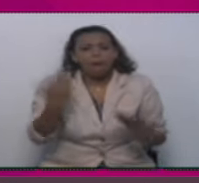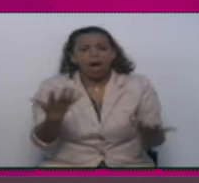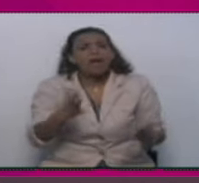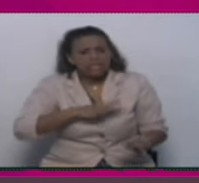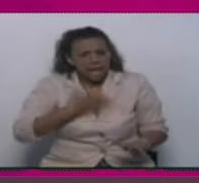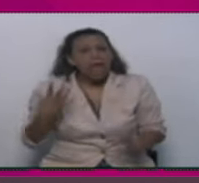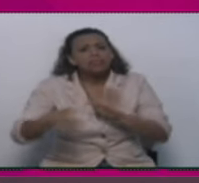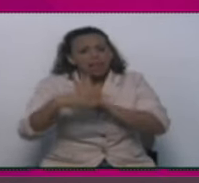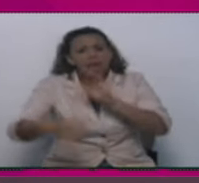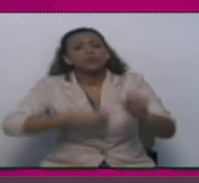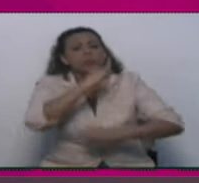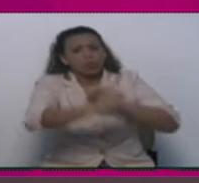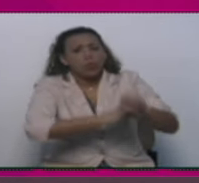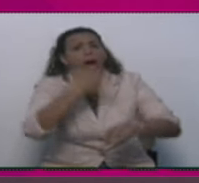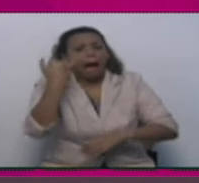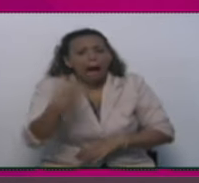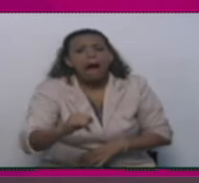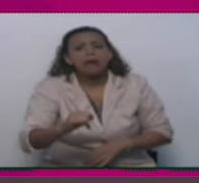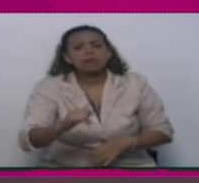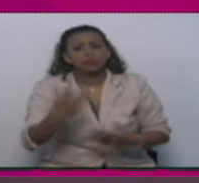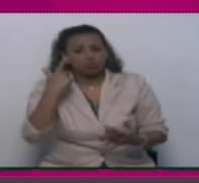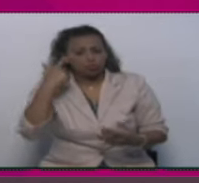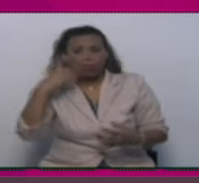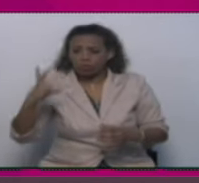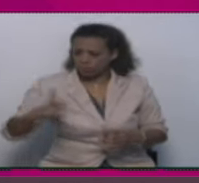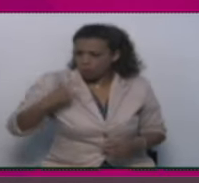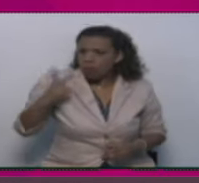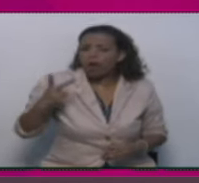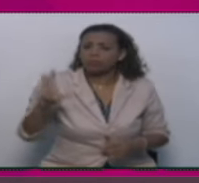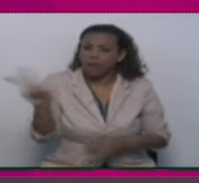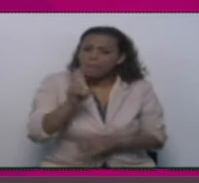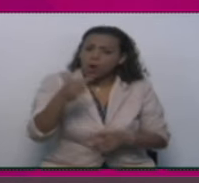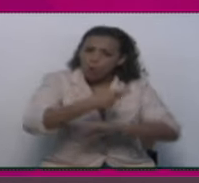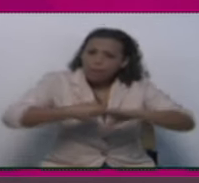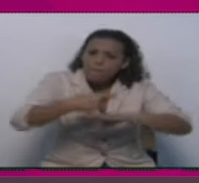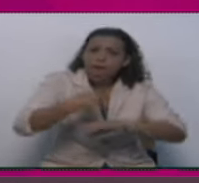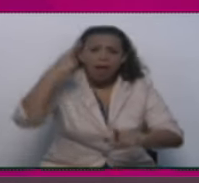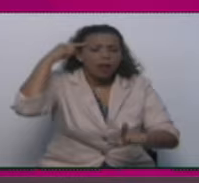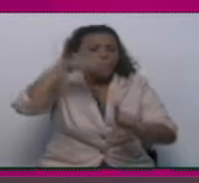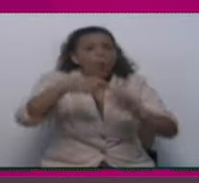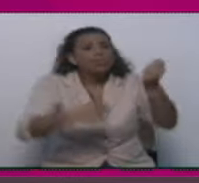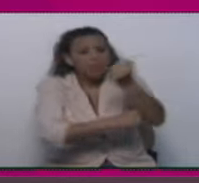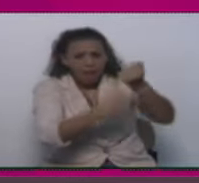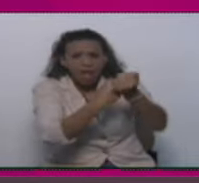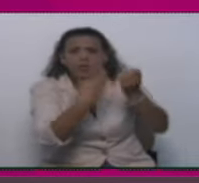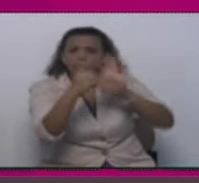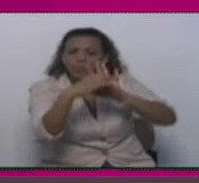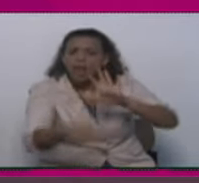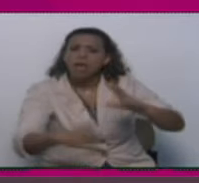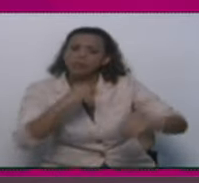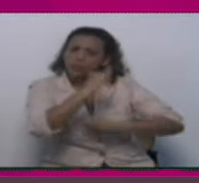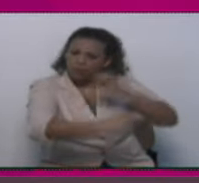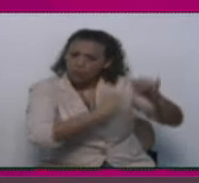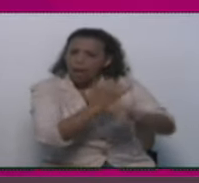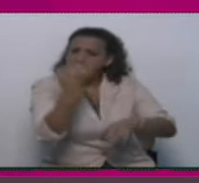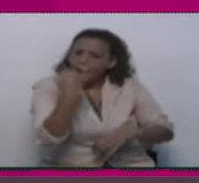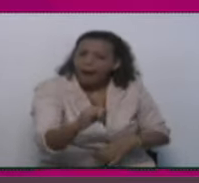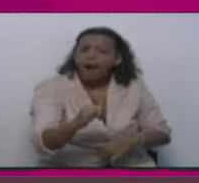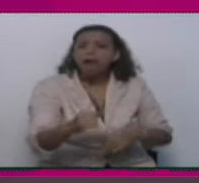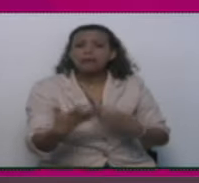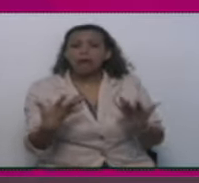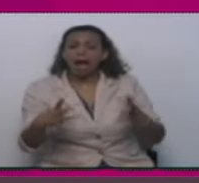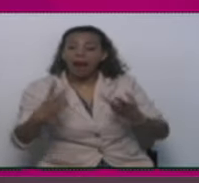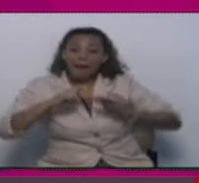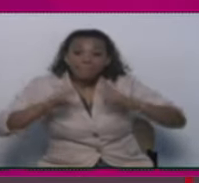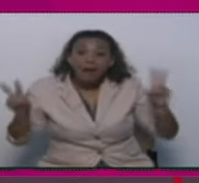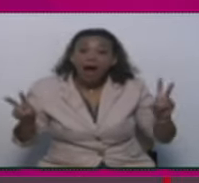en el derecho internacional. Nuestra diplomacia bolivariana de paz se basa en los principios del derecho internacional, del derecho a la